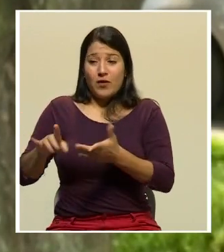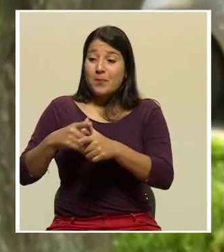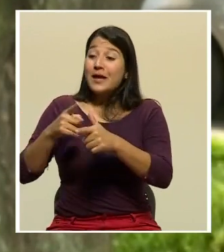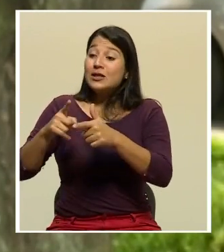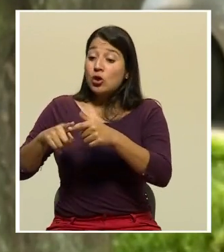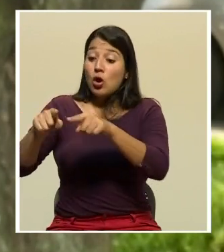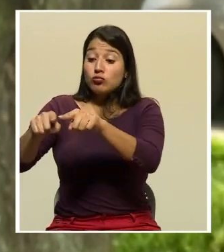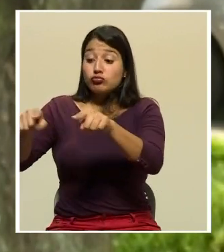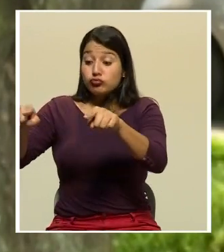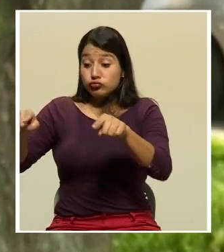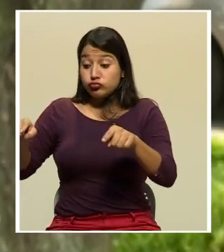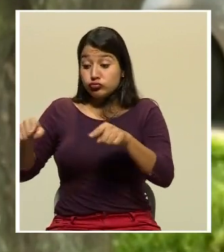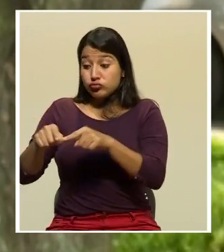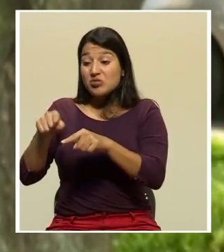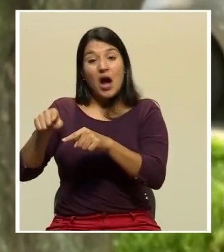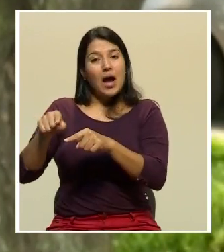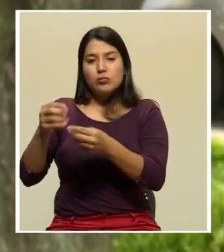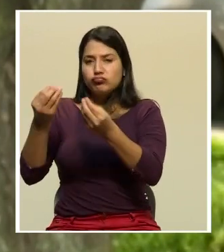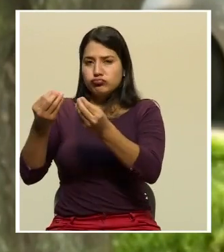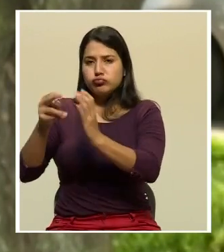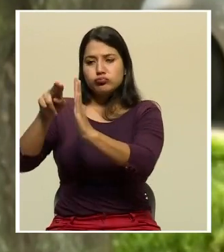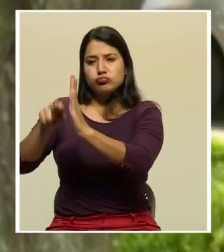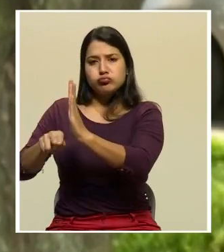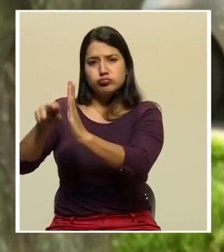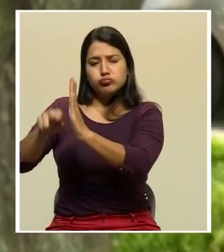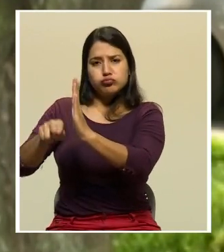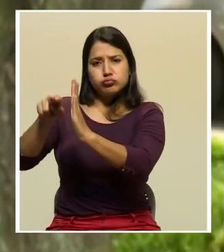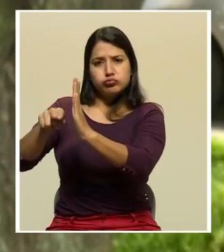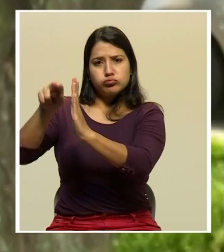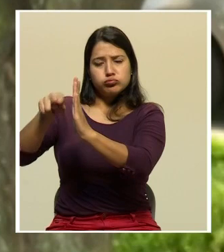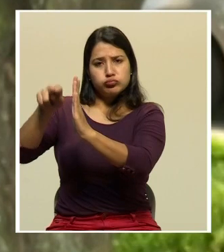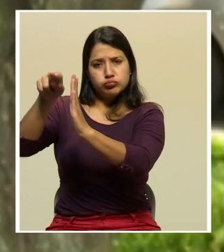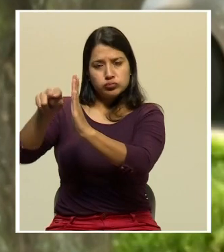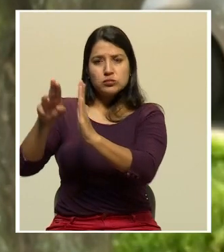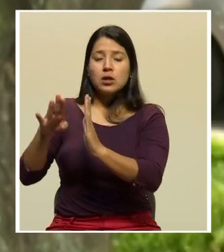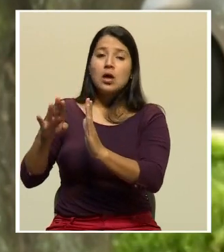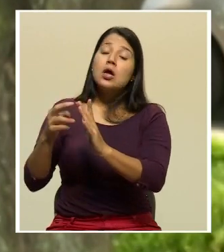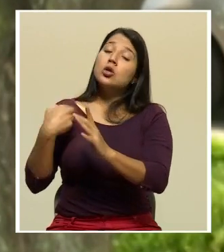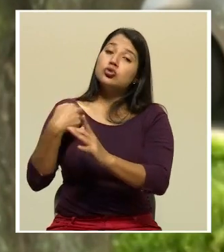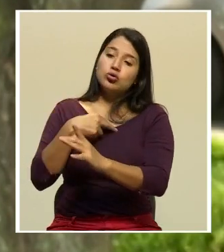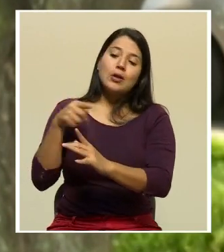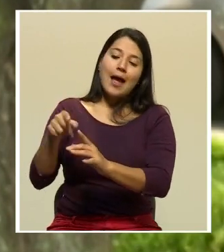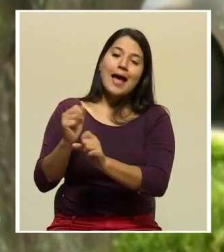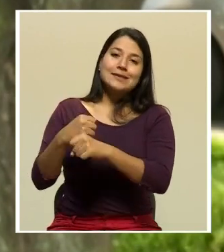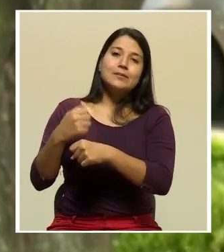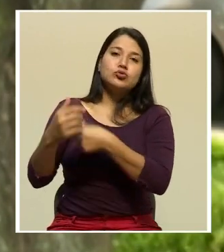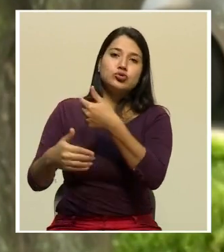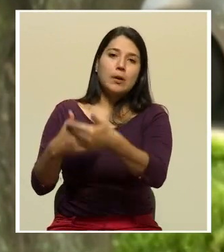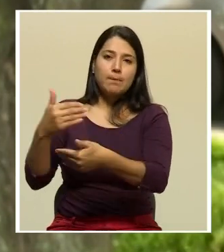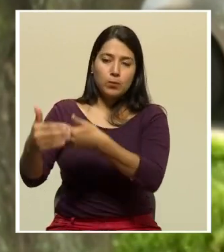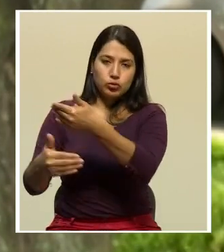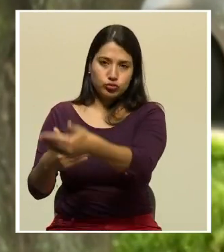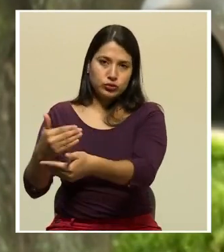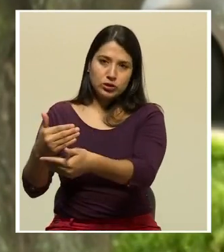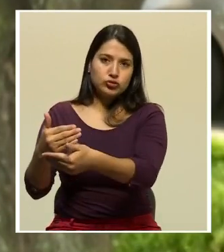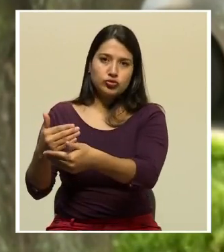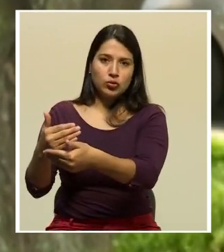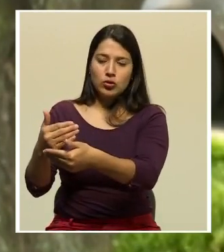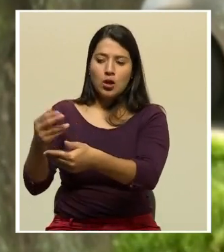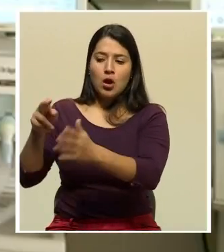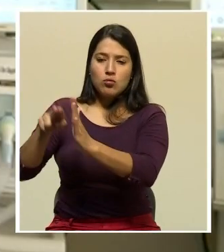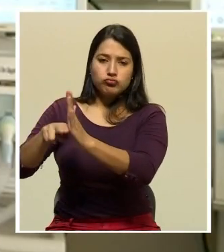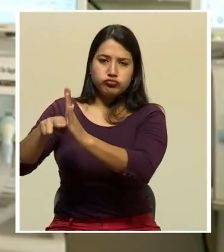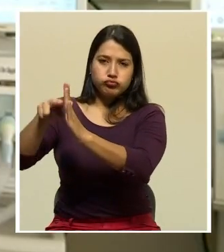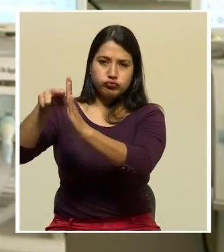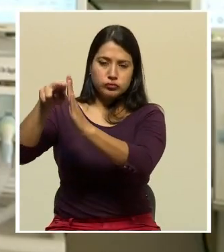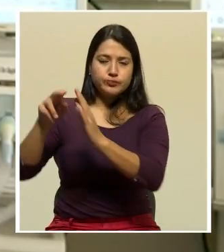el equipo municipal de excavación determinaríamos el cuadro y lo abriríamos y haríamos ahí el proceso de inhumación masiva si fuera el